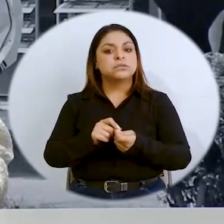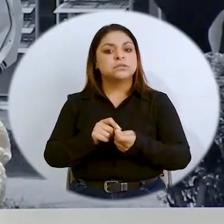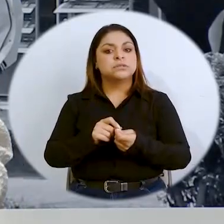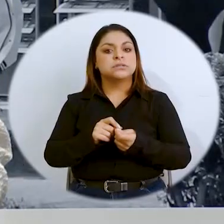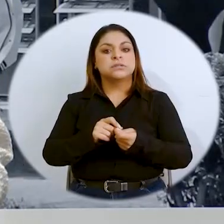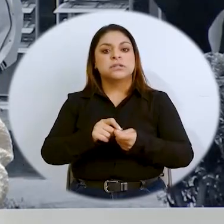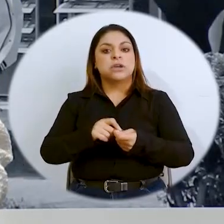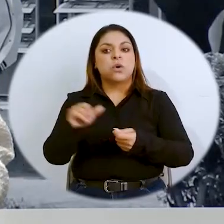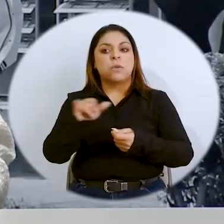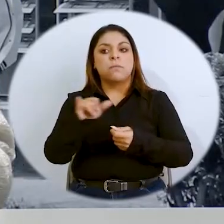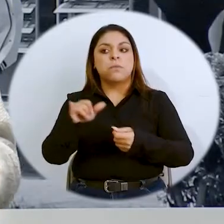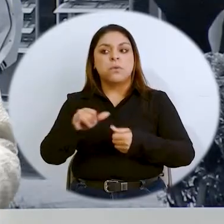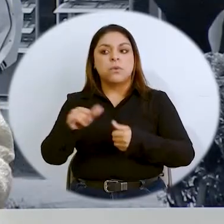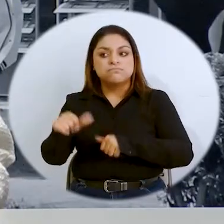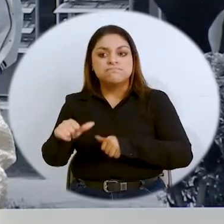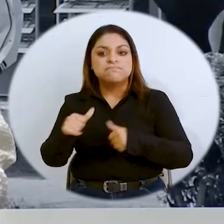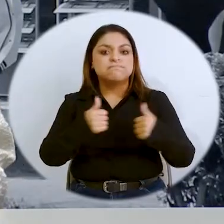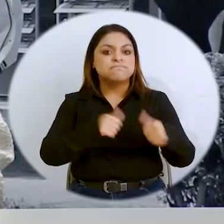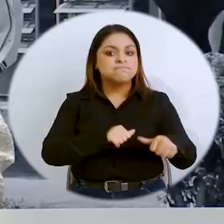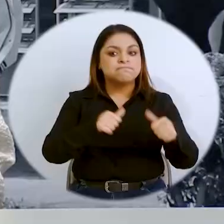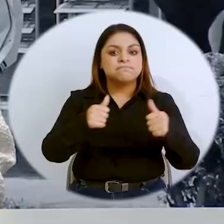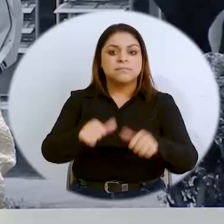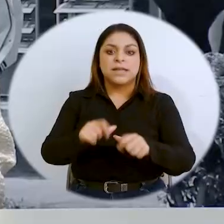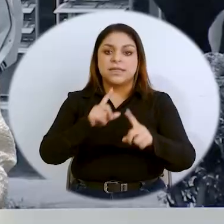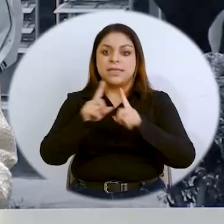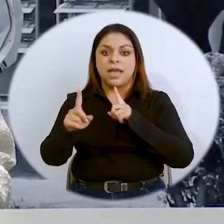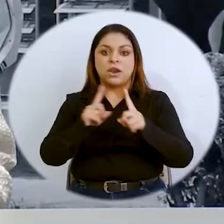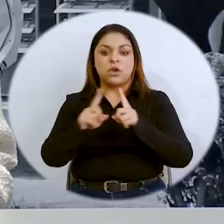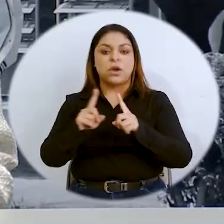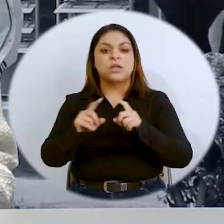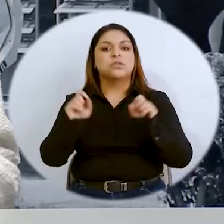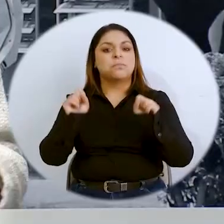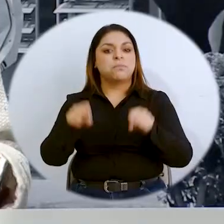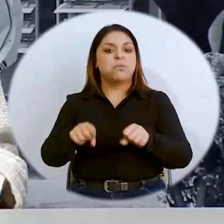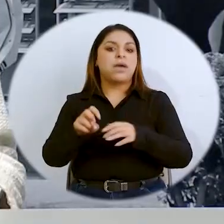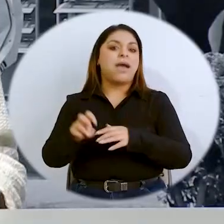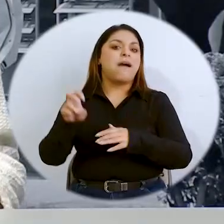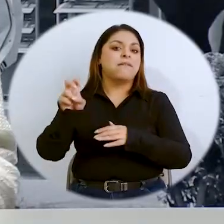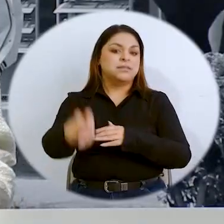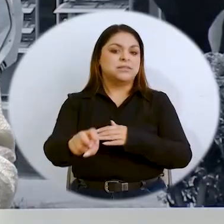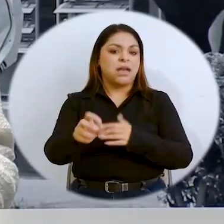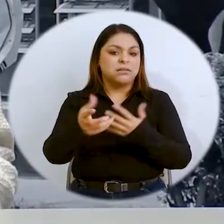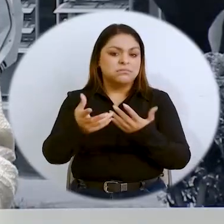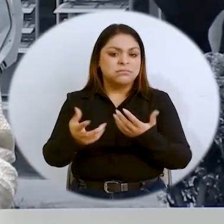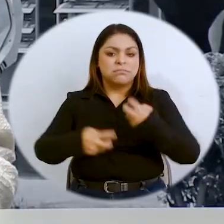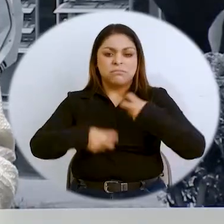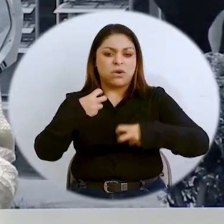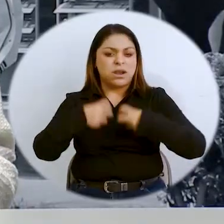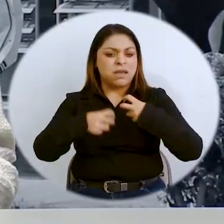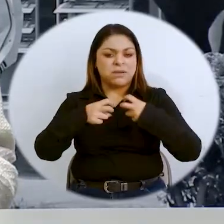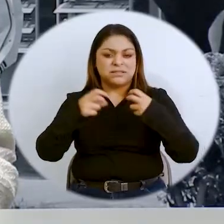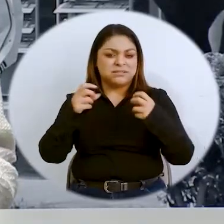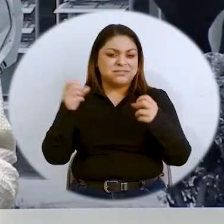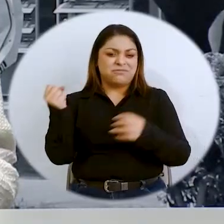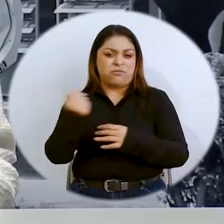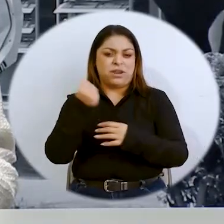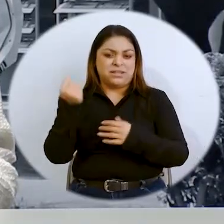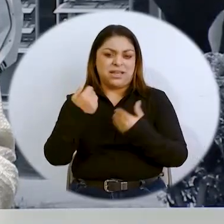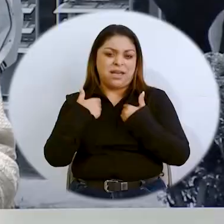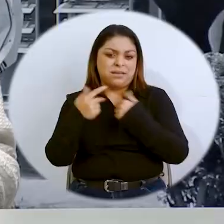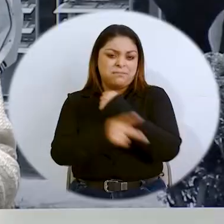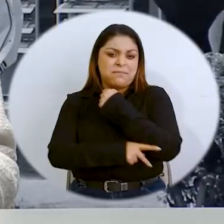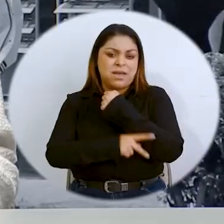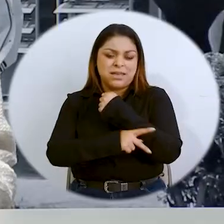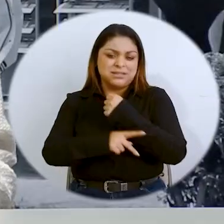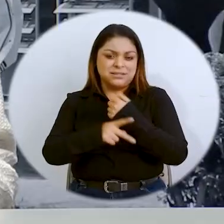muchas coincidencias donde dialogando o poniéndose de acuerdo se pueden avanzar en esos grandes problemas que tiene el